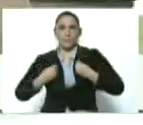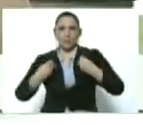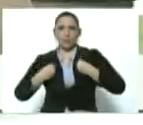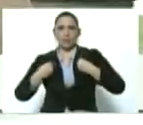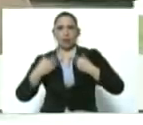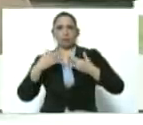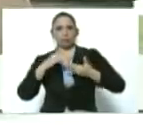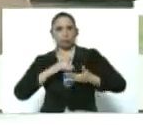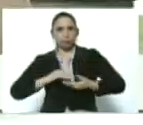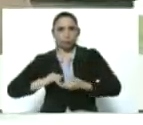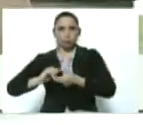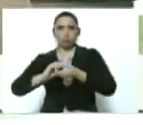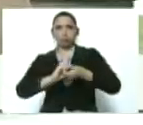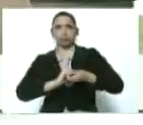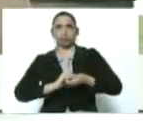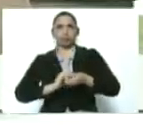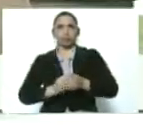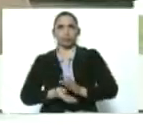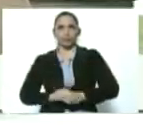en concordia